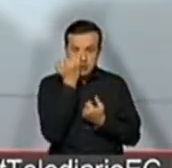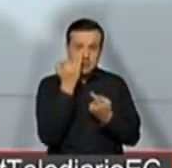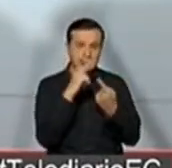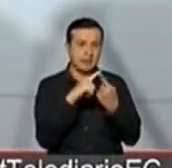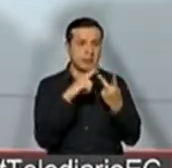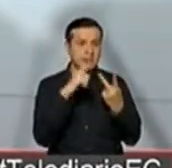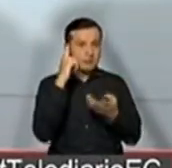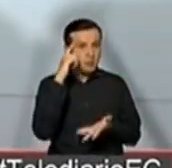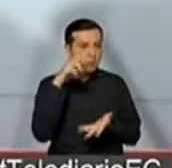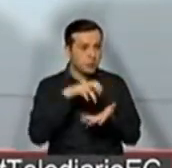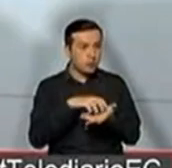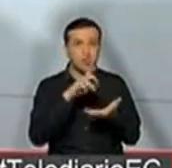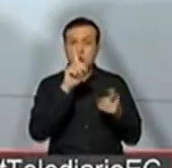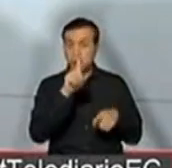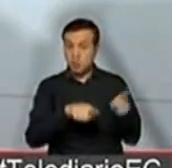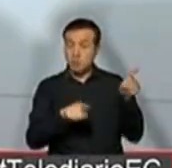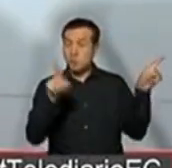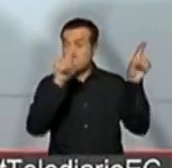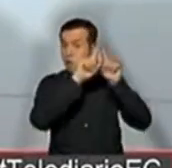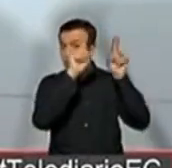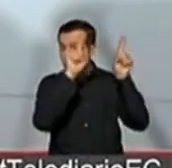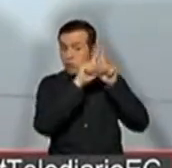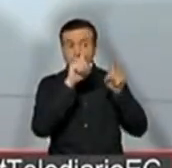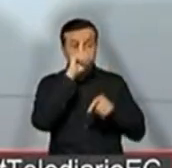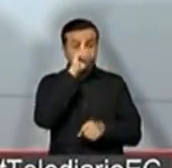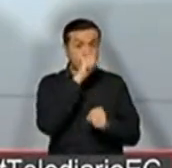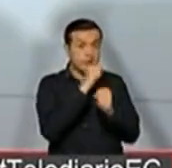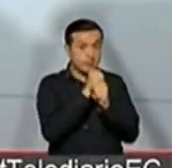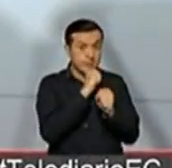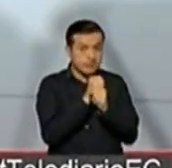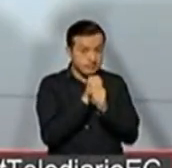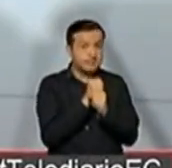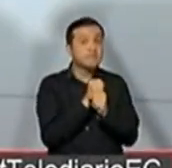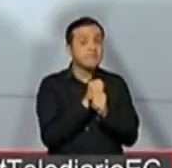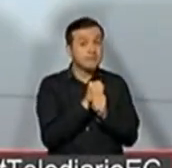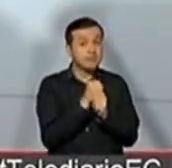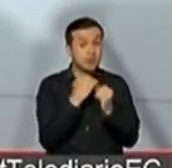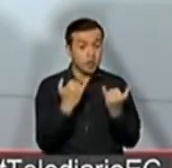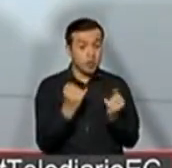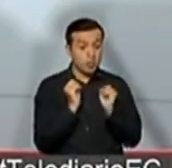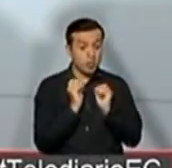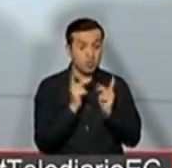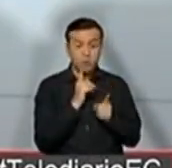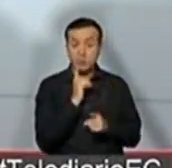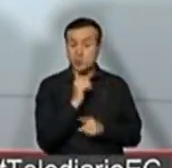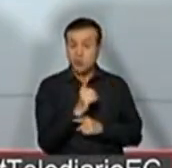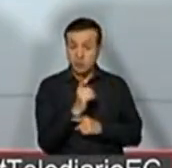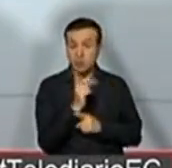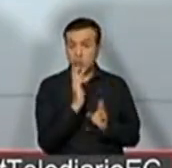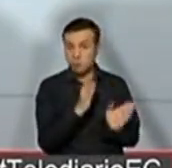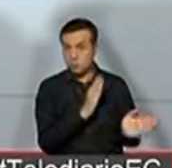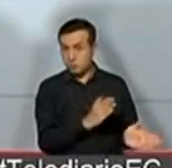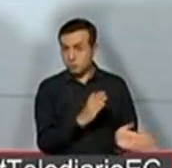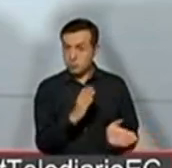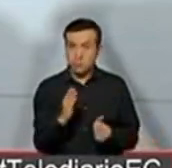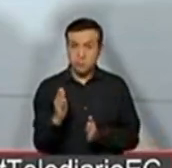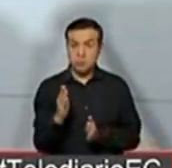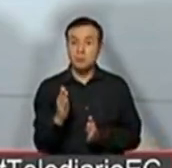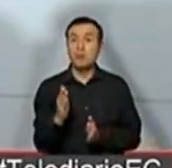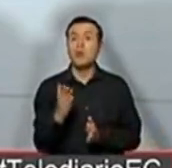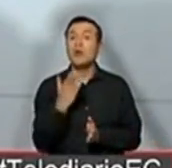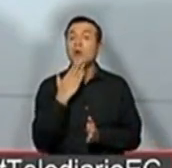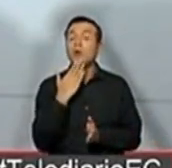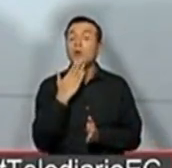Estado, tiene que haber empresarios, tiene que haber trabajadores. Es quizás la oportunidad para poner orden en unas